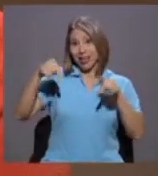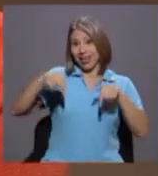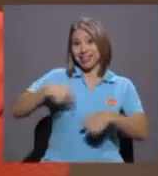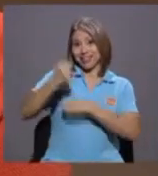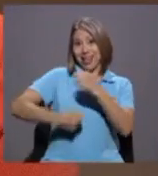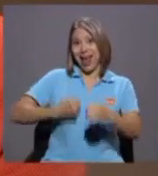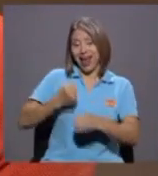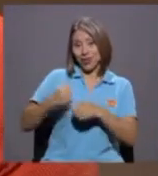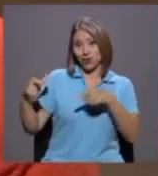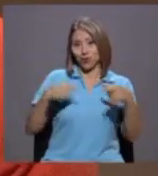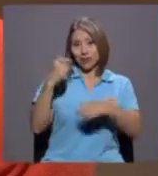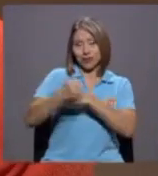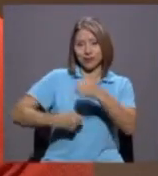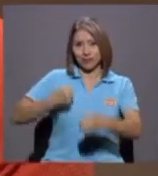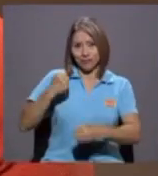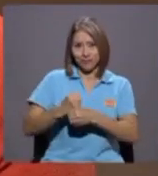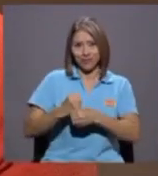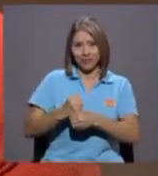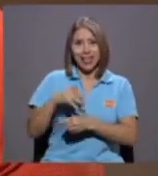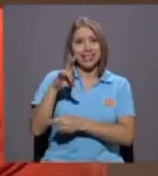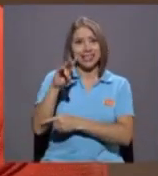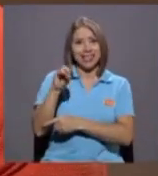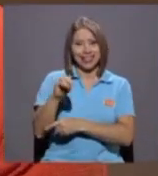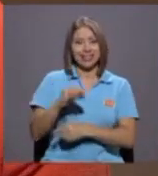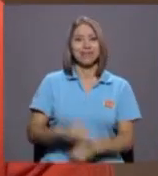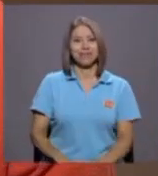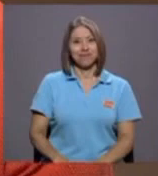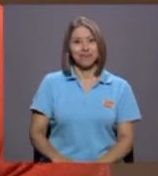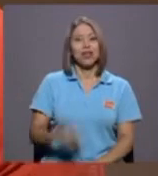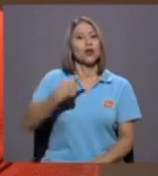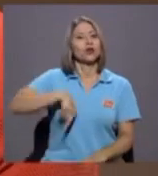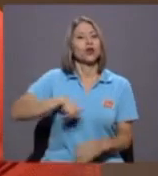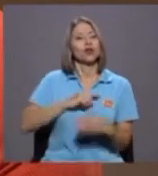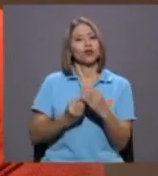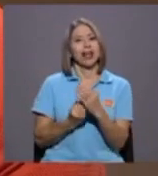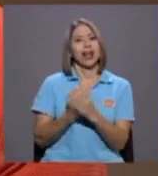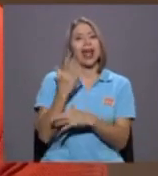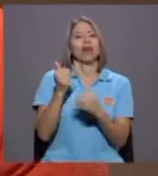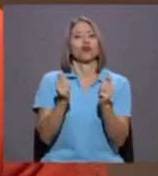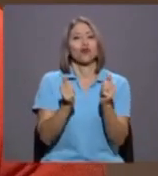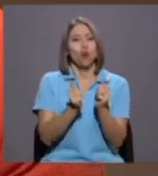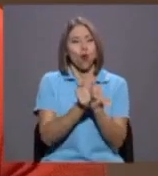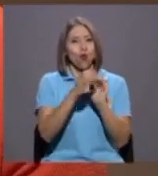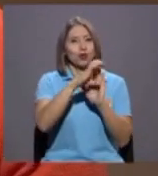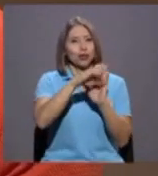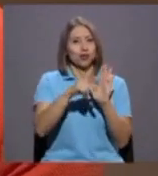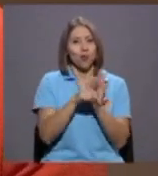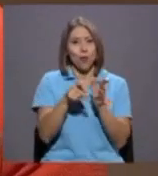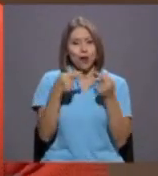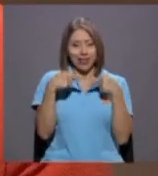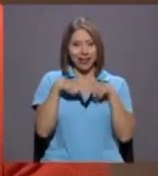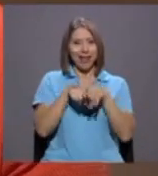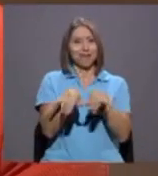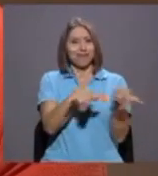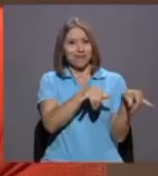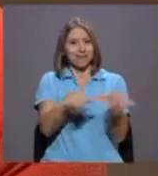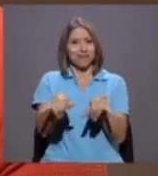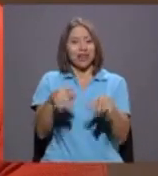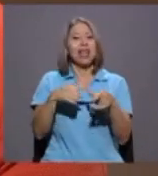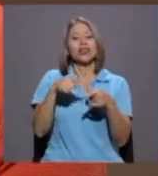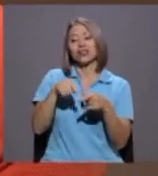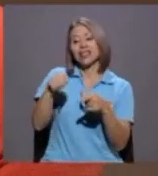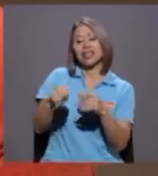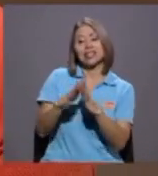de aniversario, entonces el 70 aniversario. Fuimos creados con la Constitución Política. Entonces es un repaso sobre lo